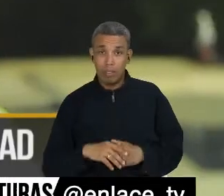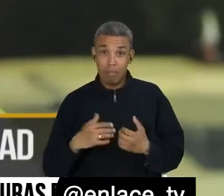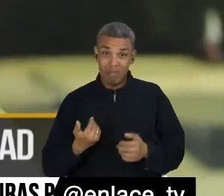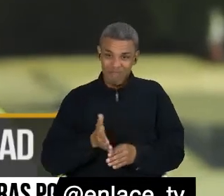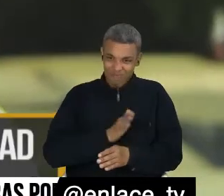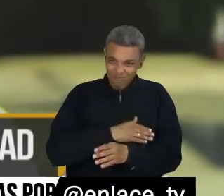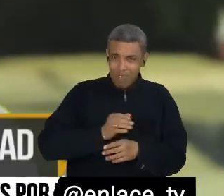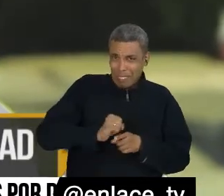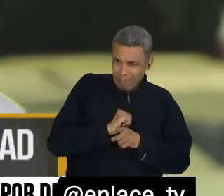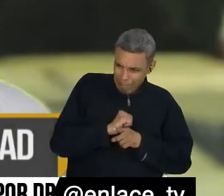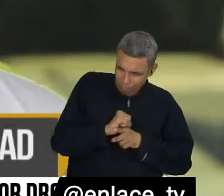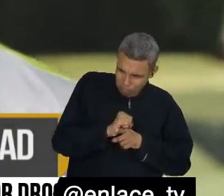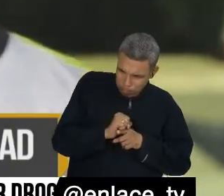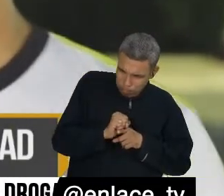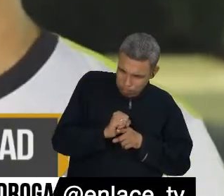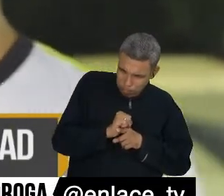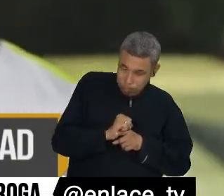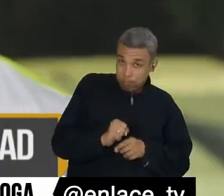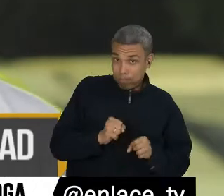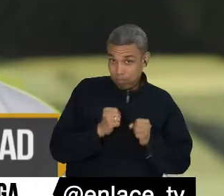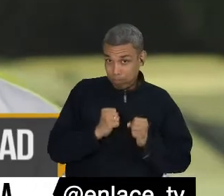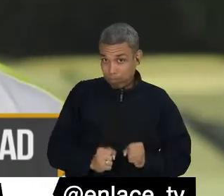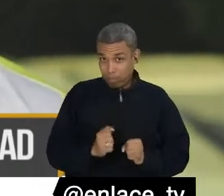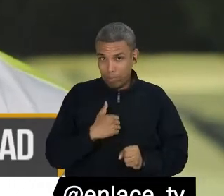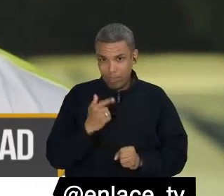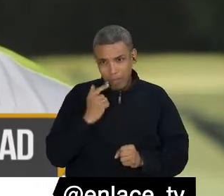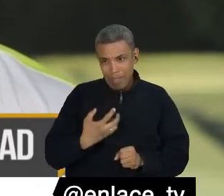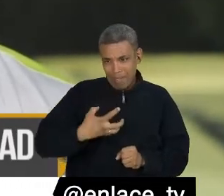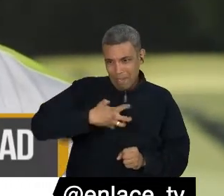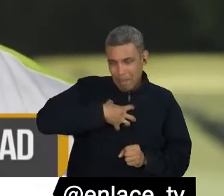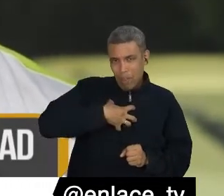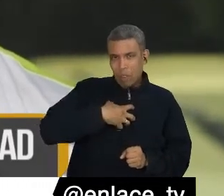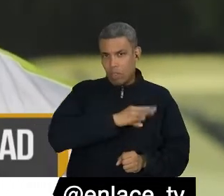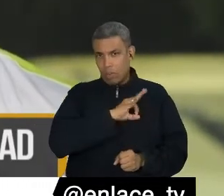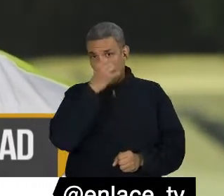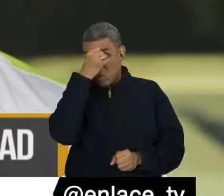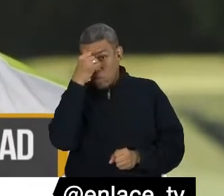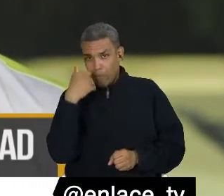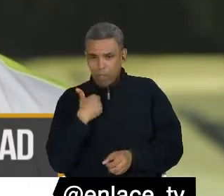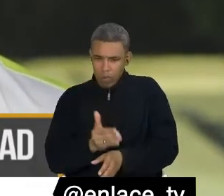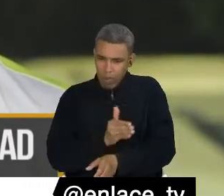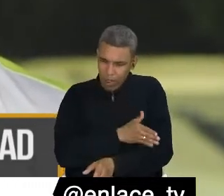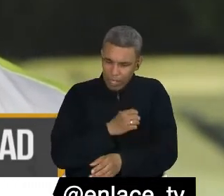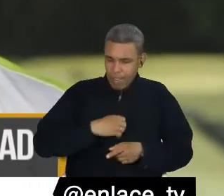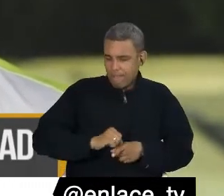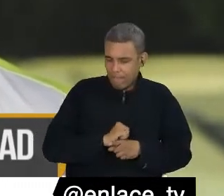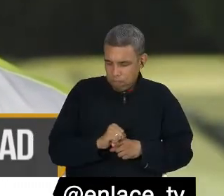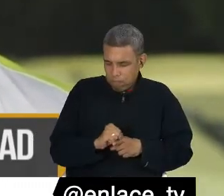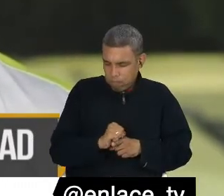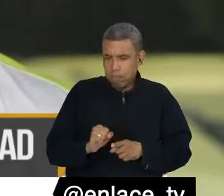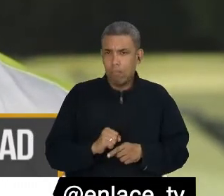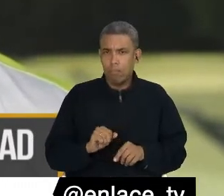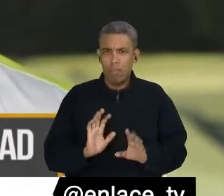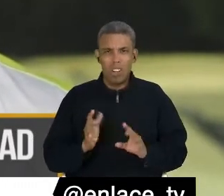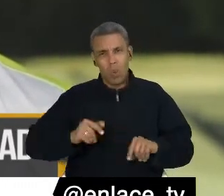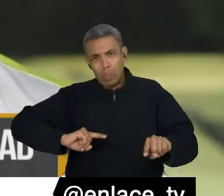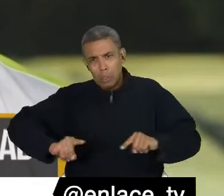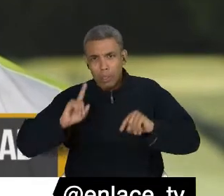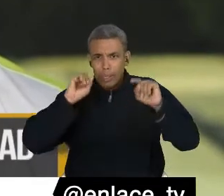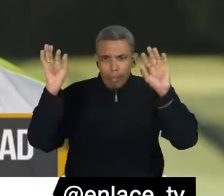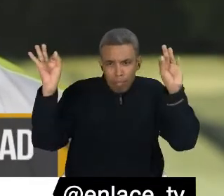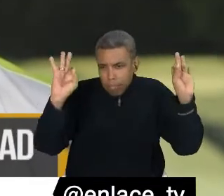se vienen para este fin de semana, en la cual pues estamos ya preparando detalles para